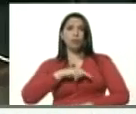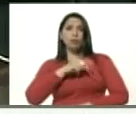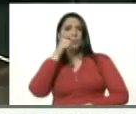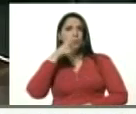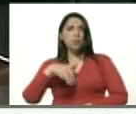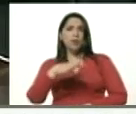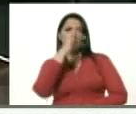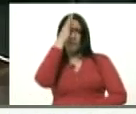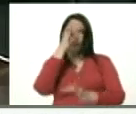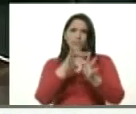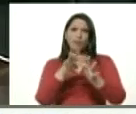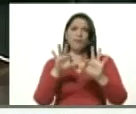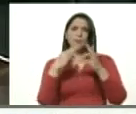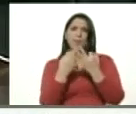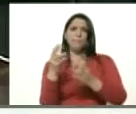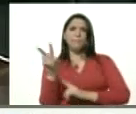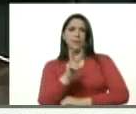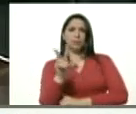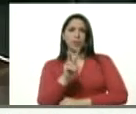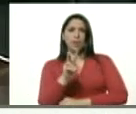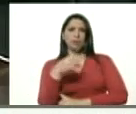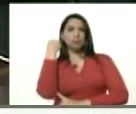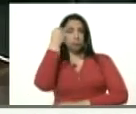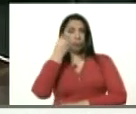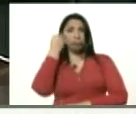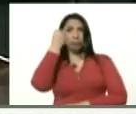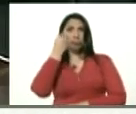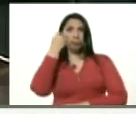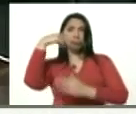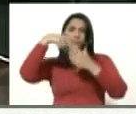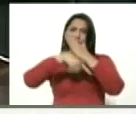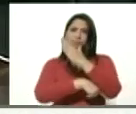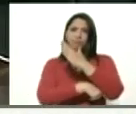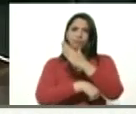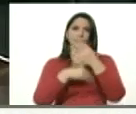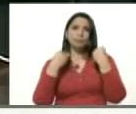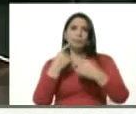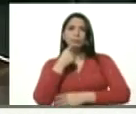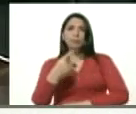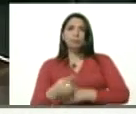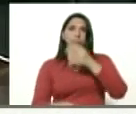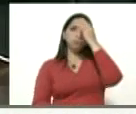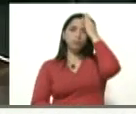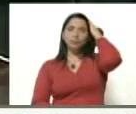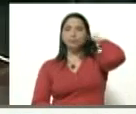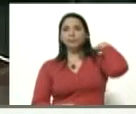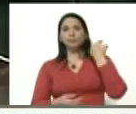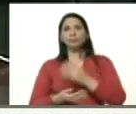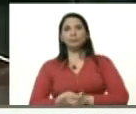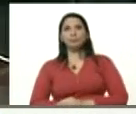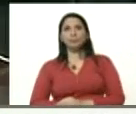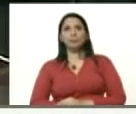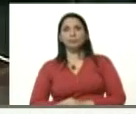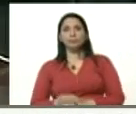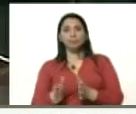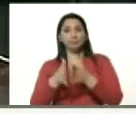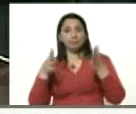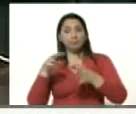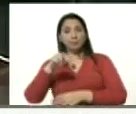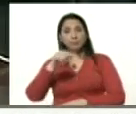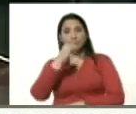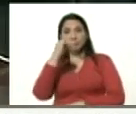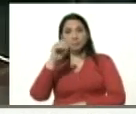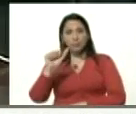en la familia venezolana. Creo profundamente, como dijera el gran Aquiles